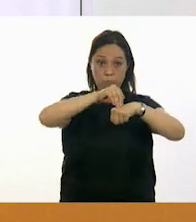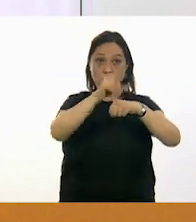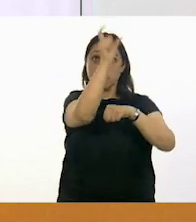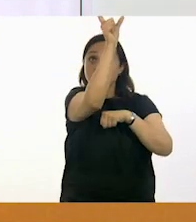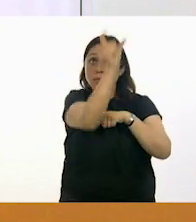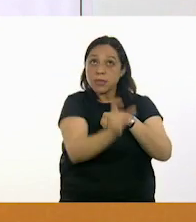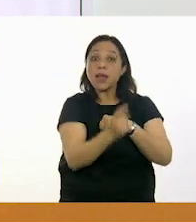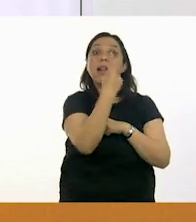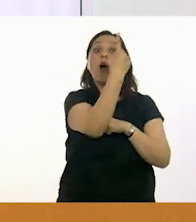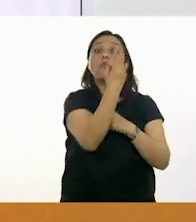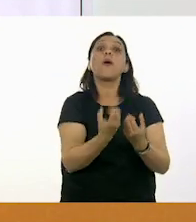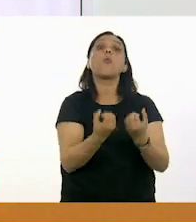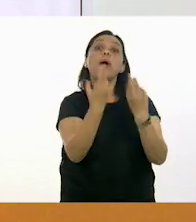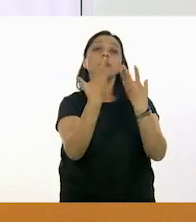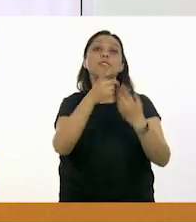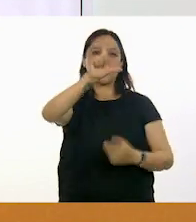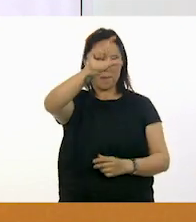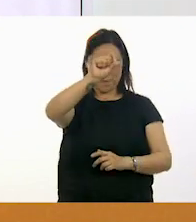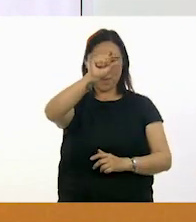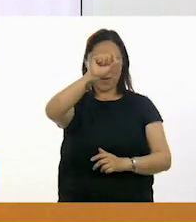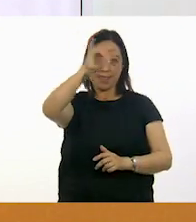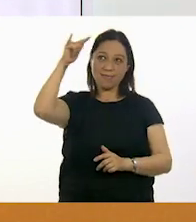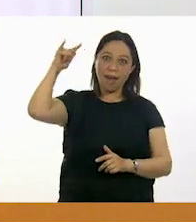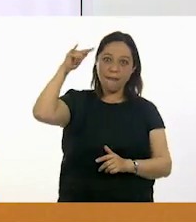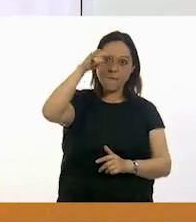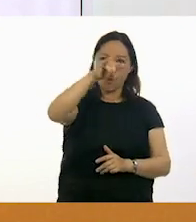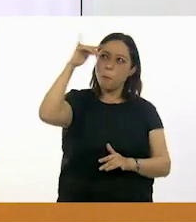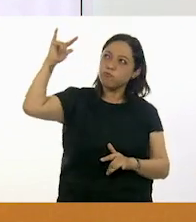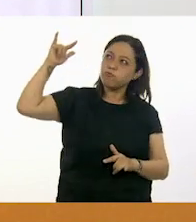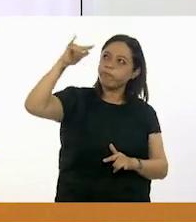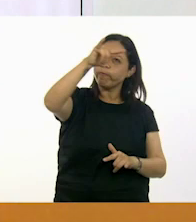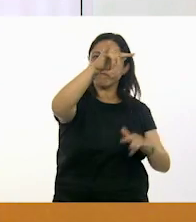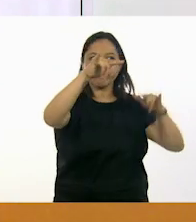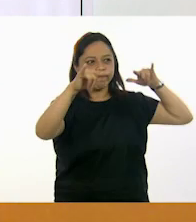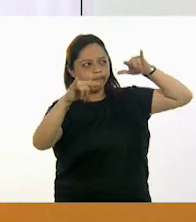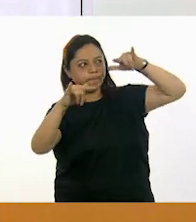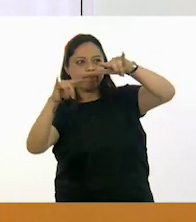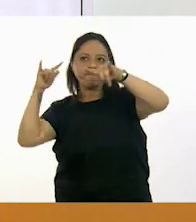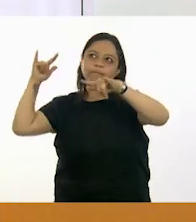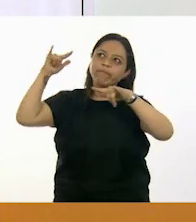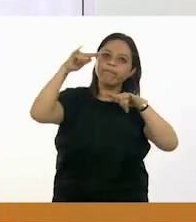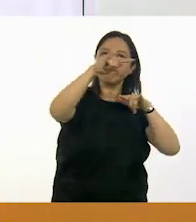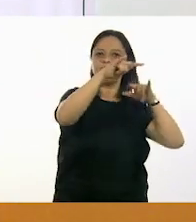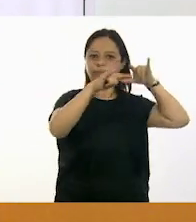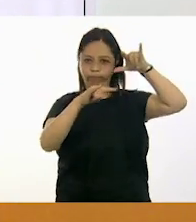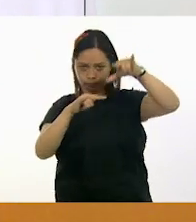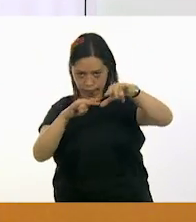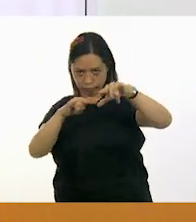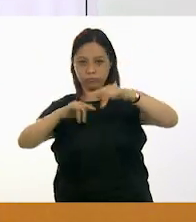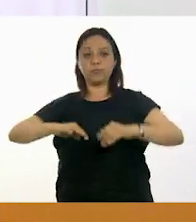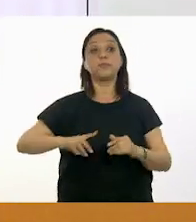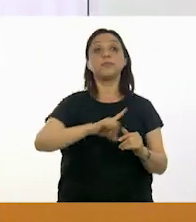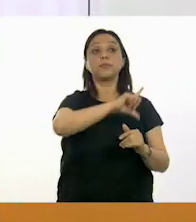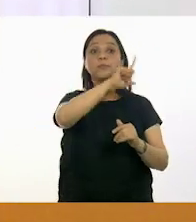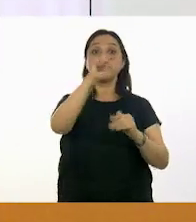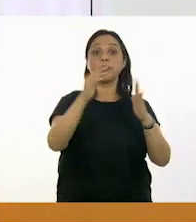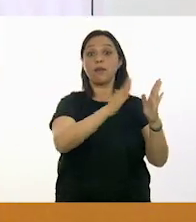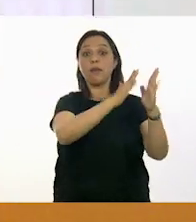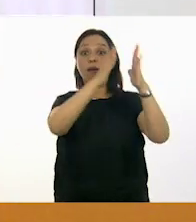20 aviones. Vamos a poner número 20. 20 aviones. En la pista